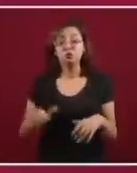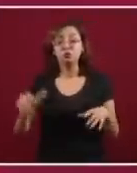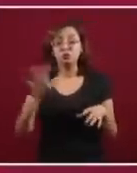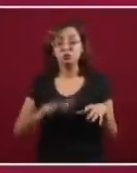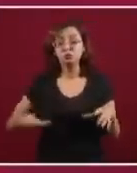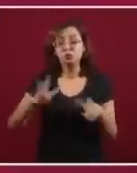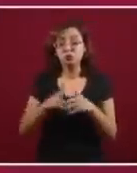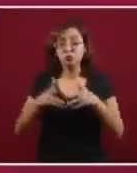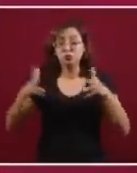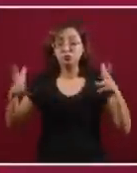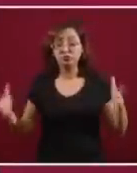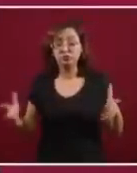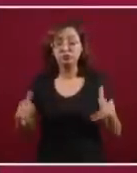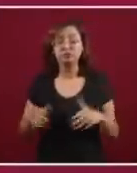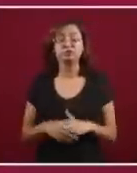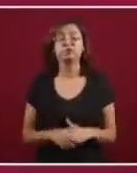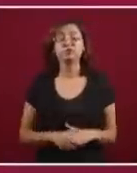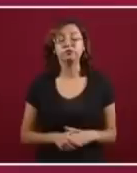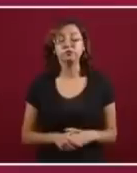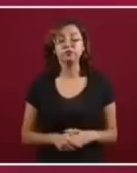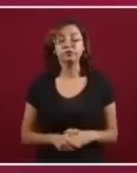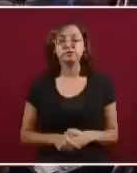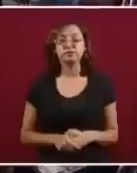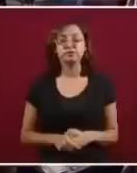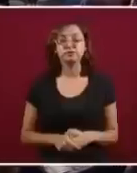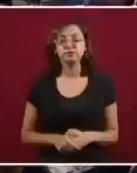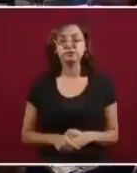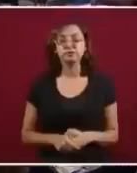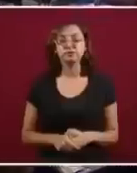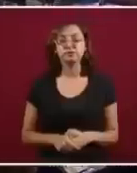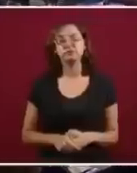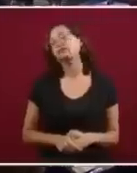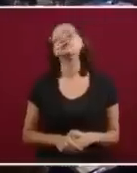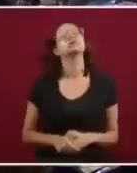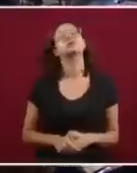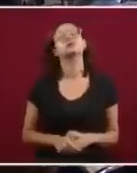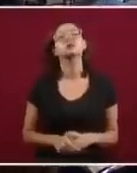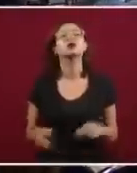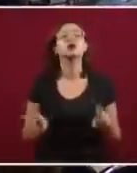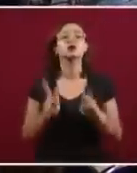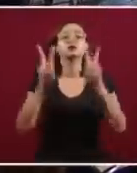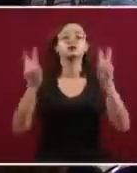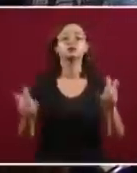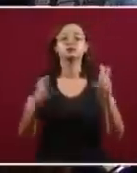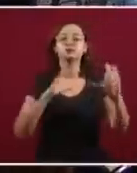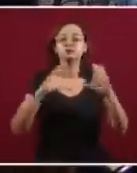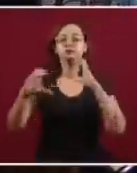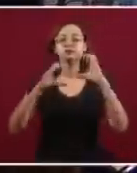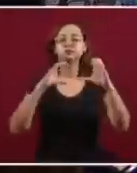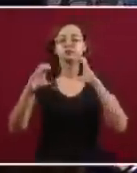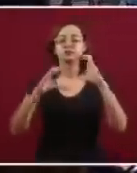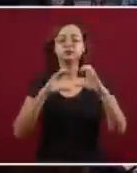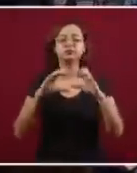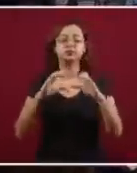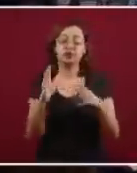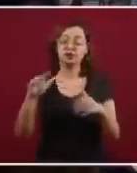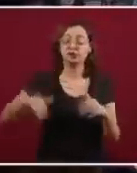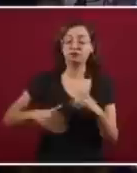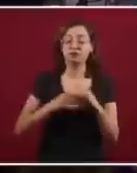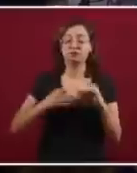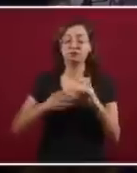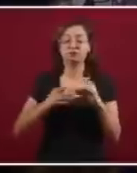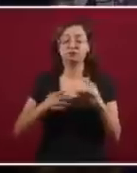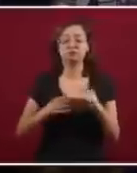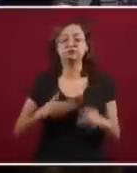amplia no ahora la parte de comunicación y aquí retomo lo que decía al principio y este énfasis que pone